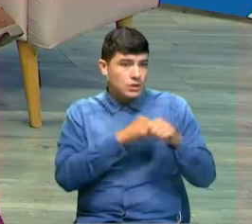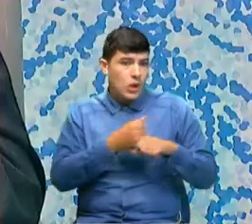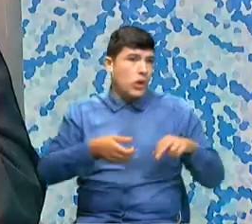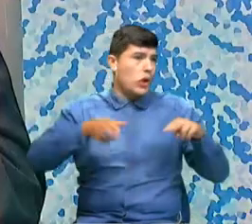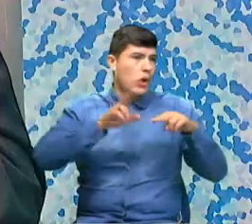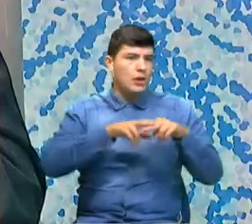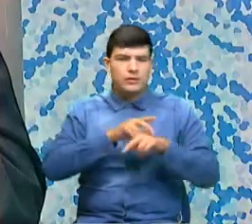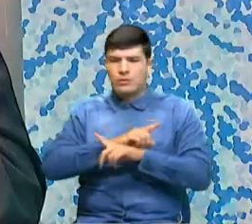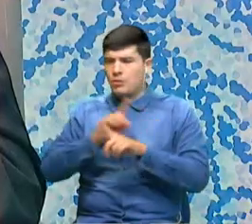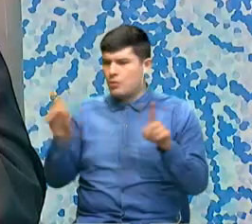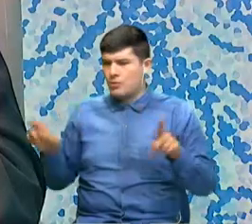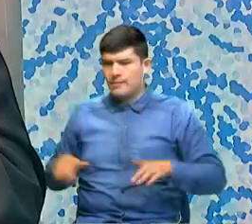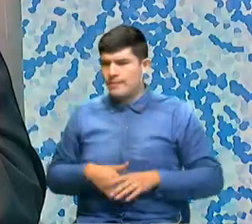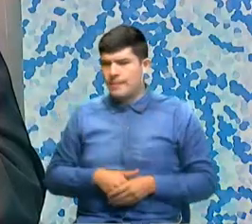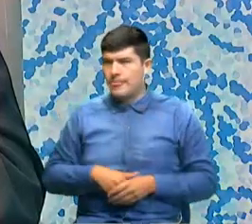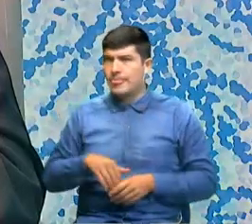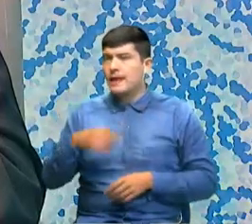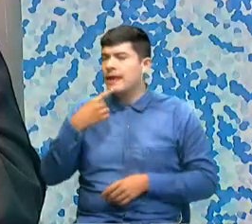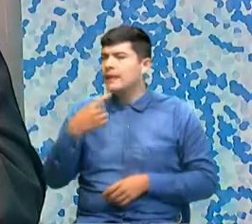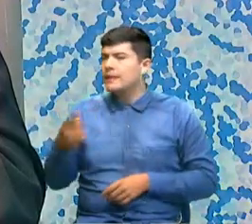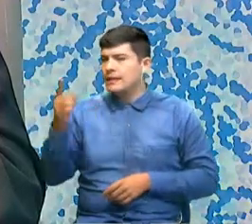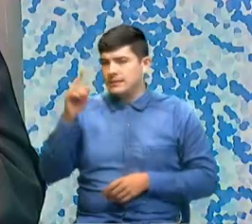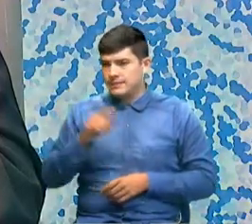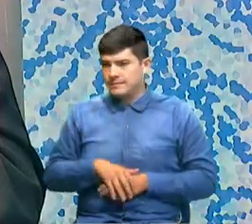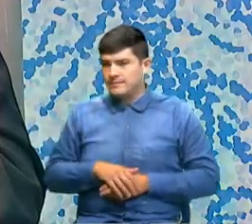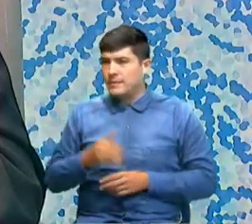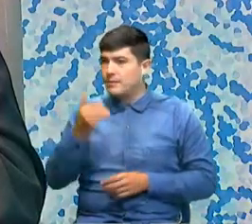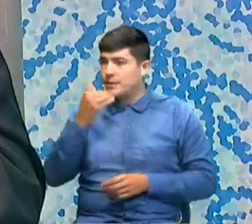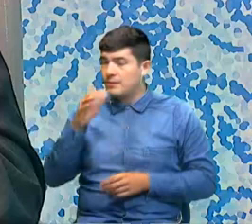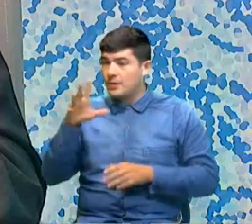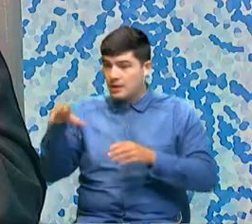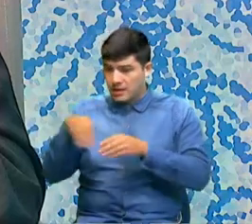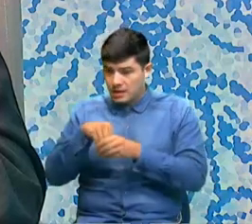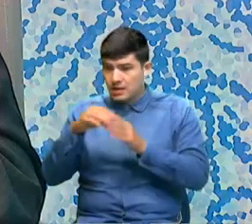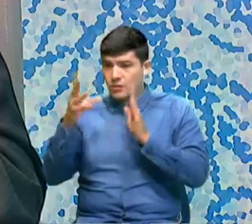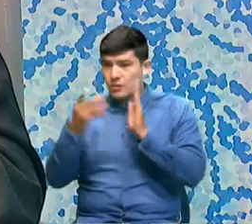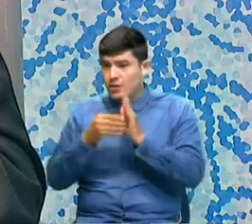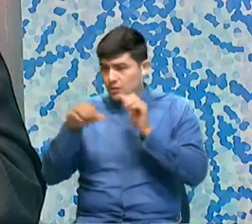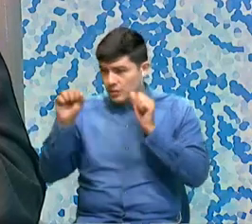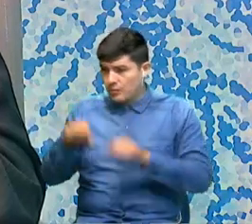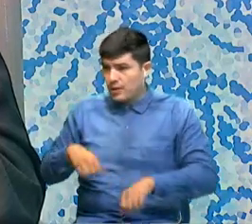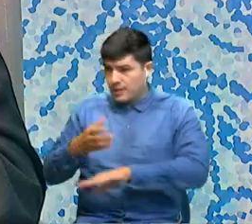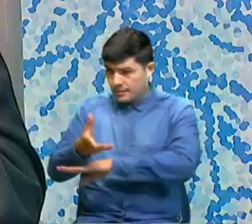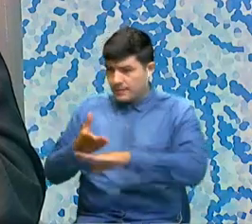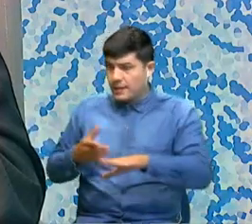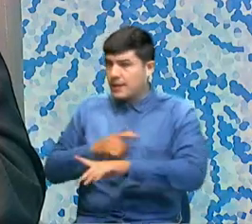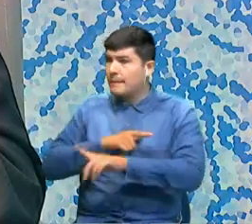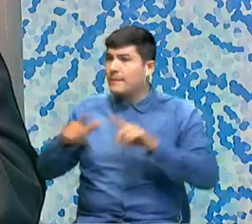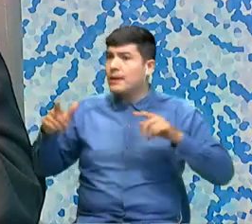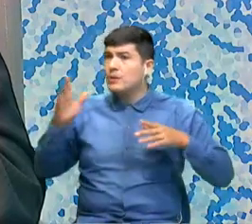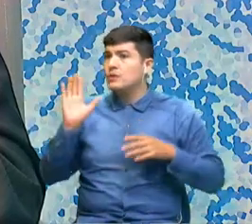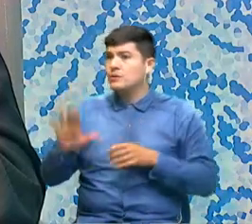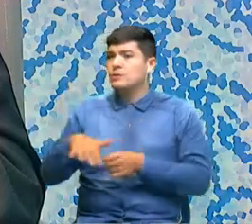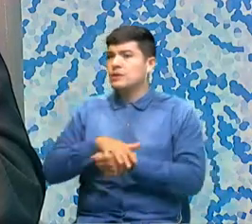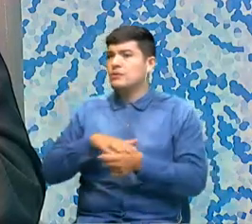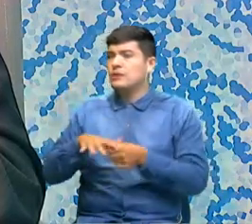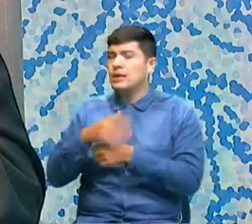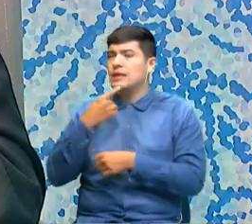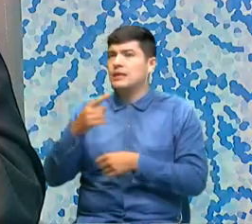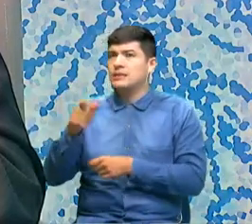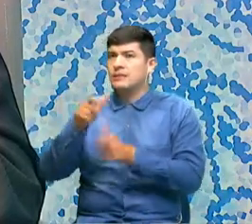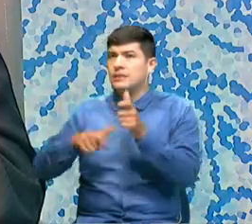No, decir, es como está en el contrato y sí, podría cobrarse. Ajá. Pero la situación es que